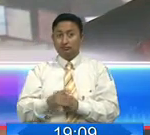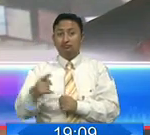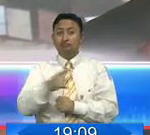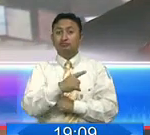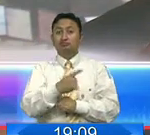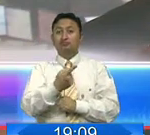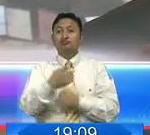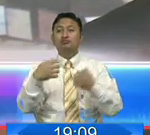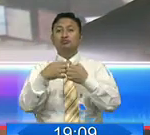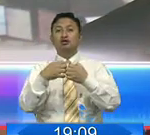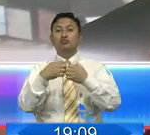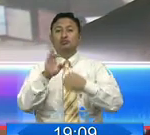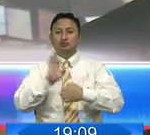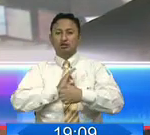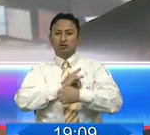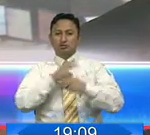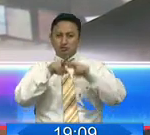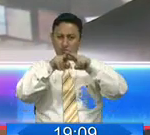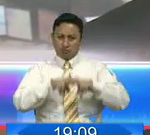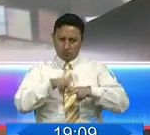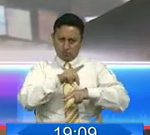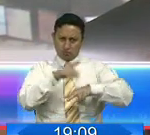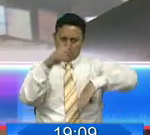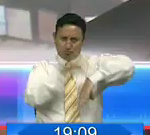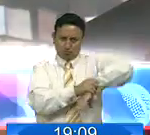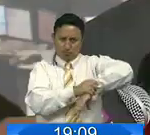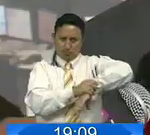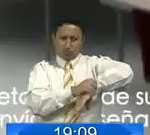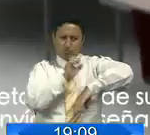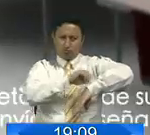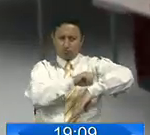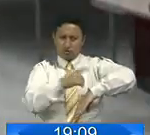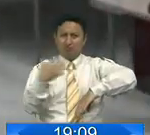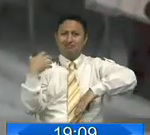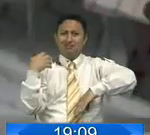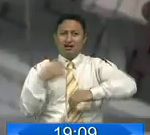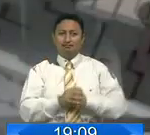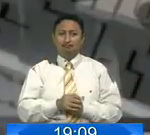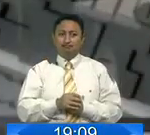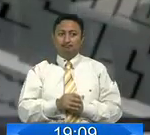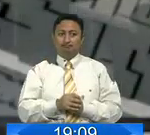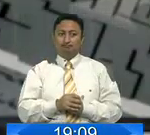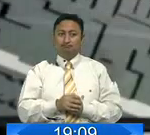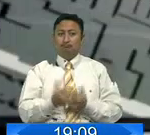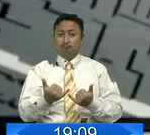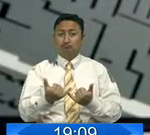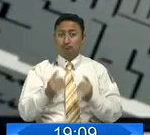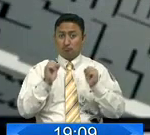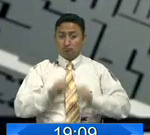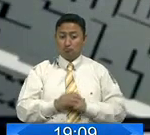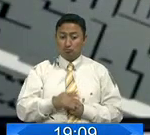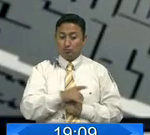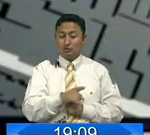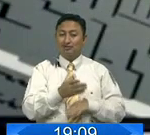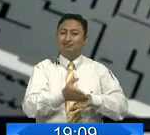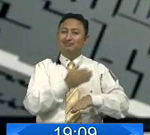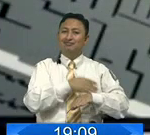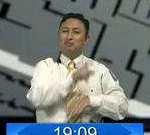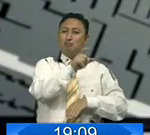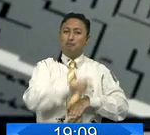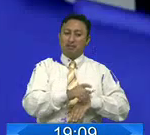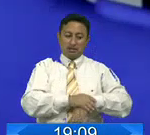instrumentos técnicos de vigilancia puedan tener una garantía. Por lo que se busca tomar acciones frente a los casos en los que se